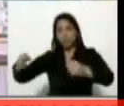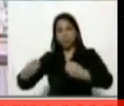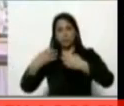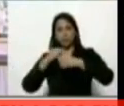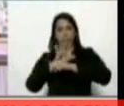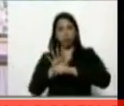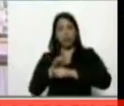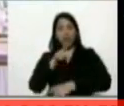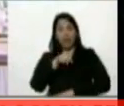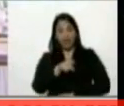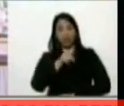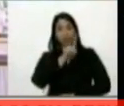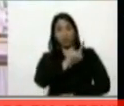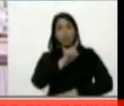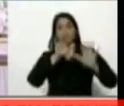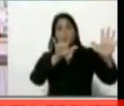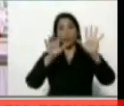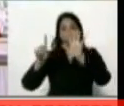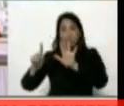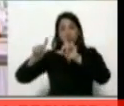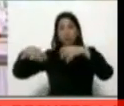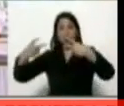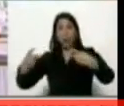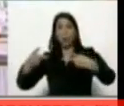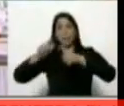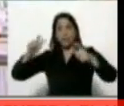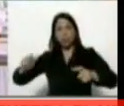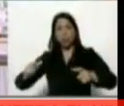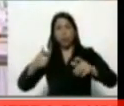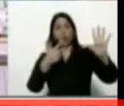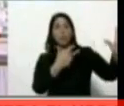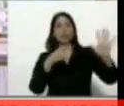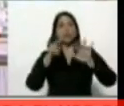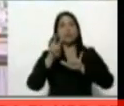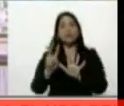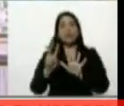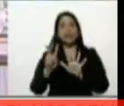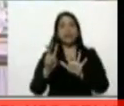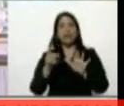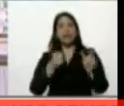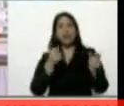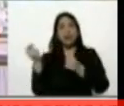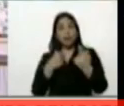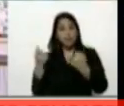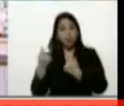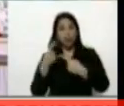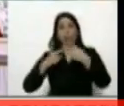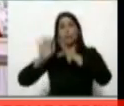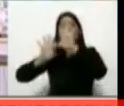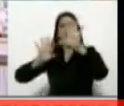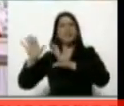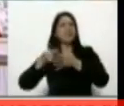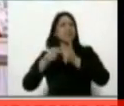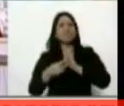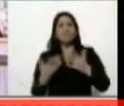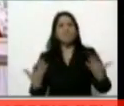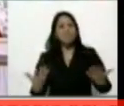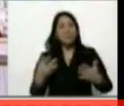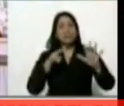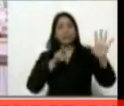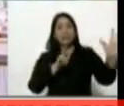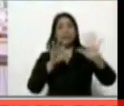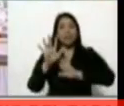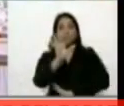mentira, los Estados Unidos y otra serie de países se vieron interesados en comprar la mentira de la transición pactada que prometía